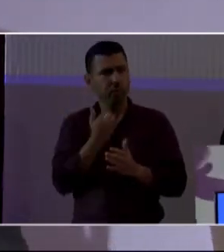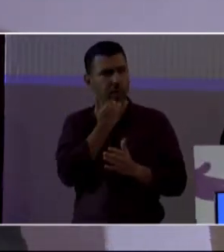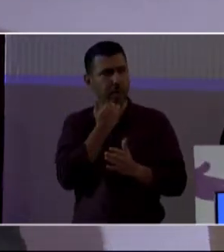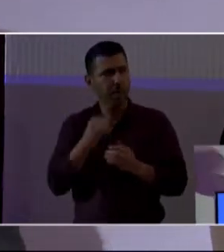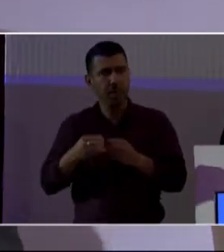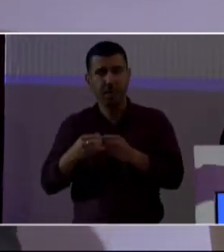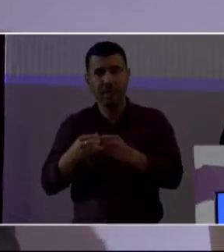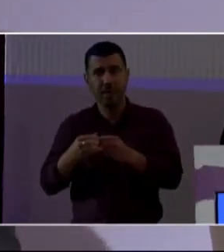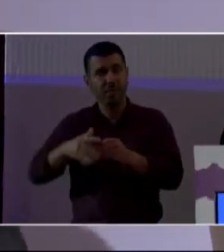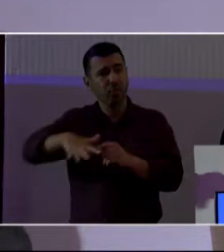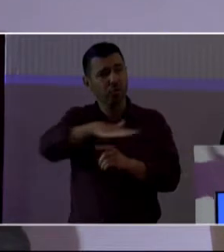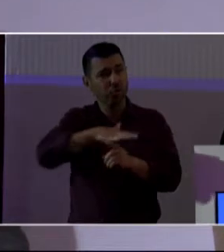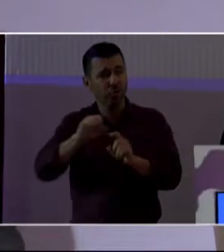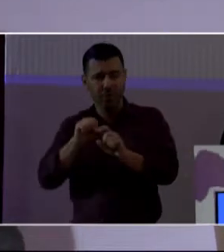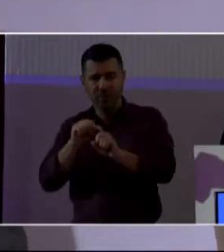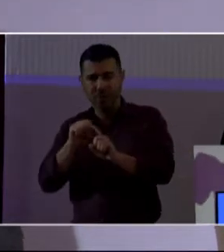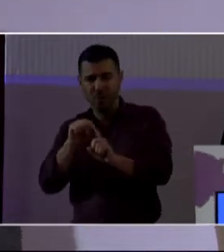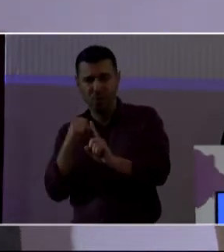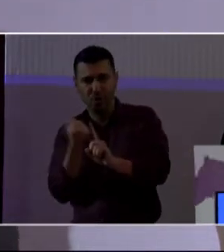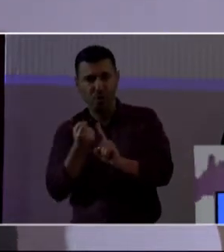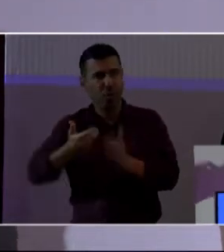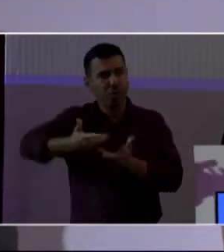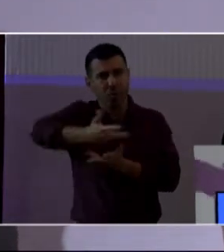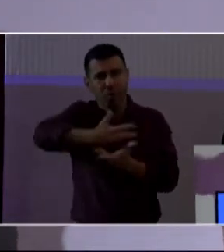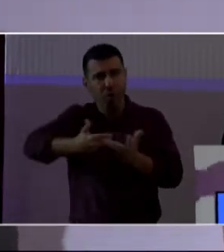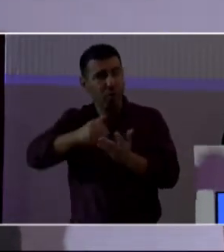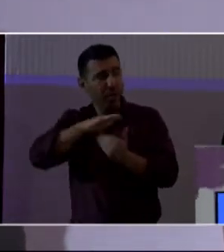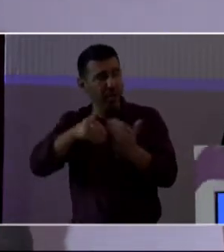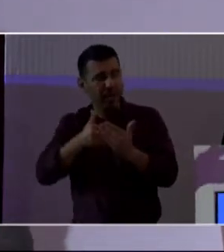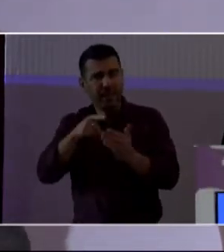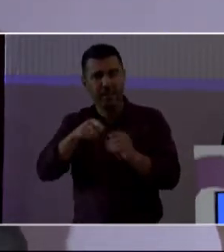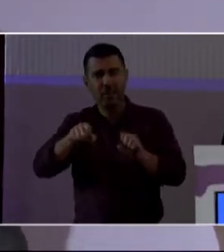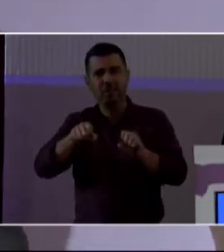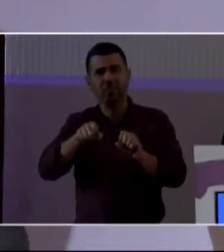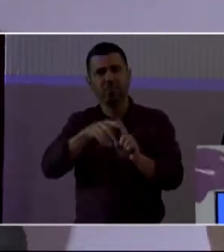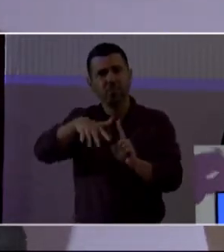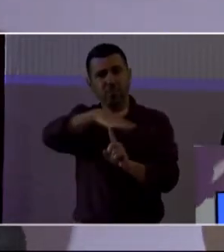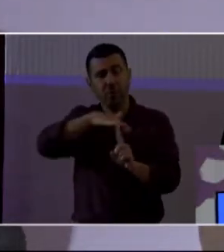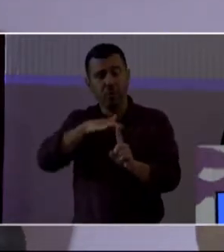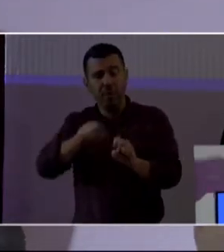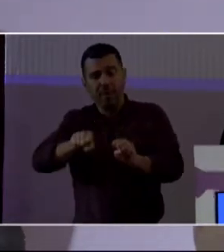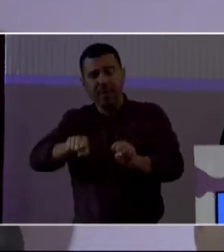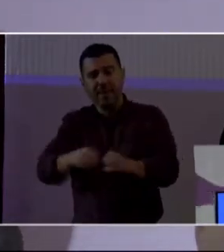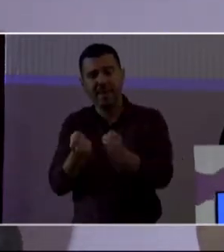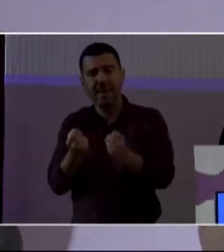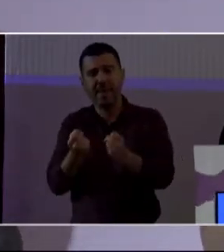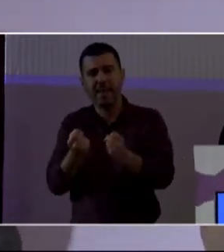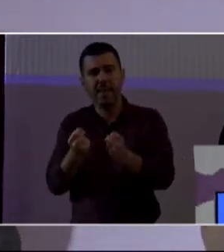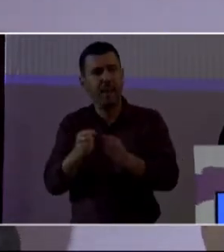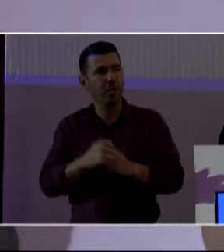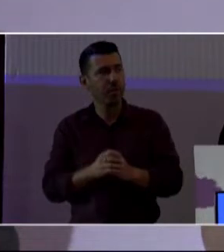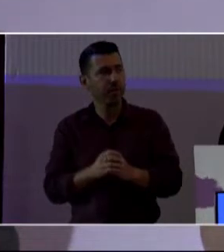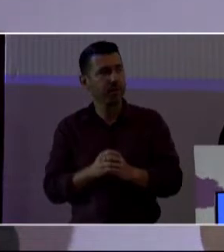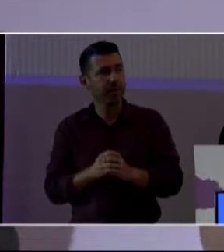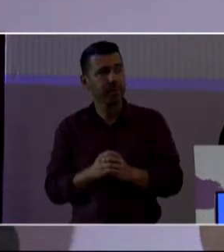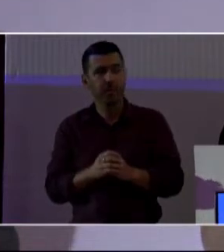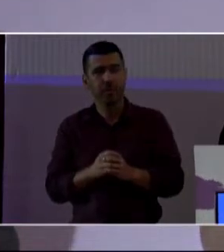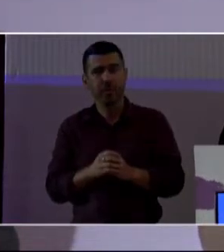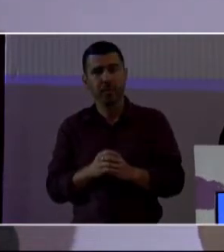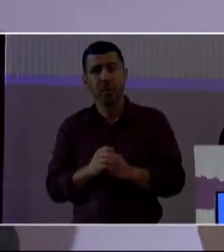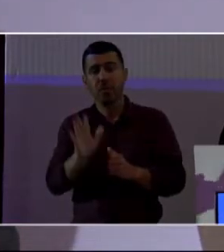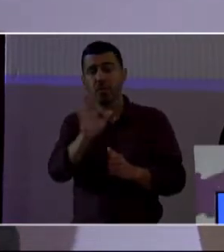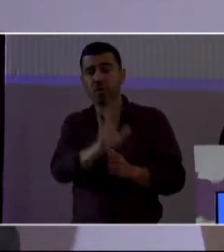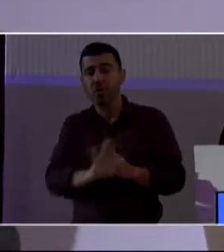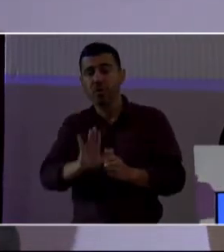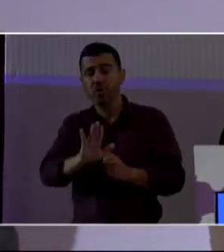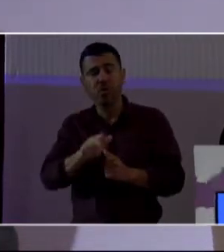está un poco fraccionado. Entonces, al llegar a la zona, lo que hicimos fue empezar